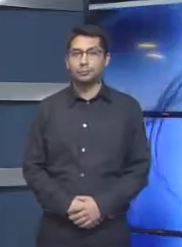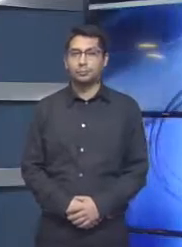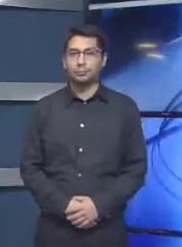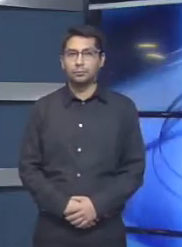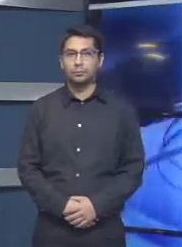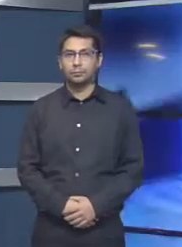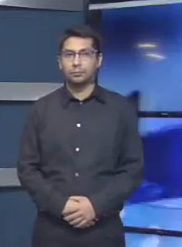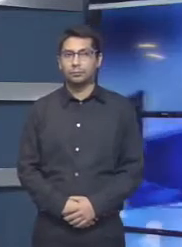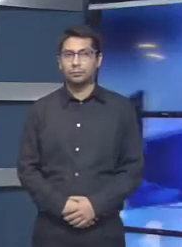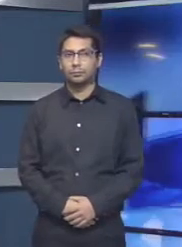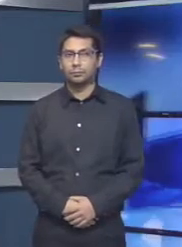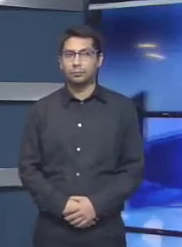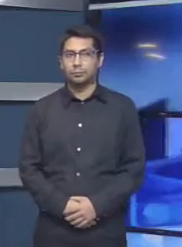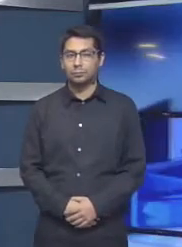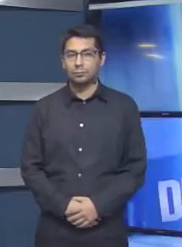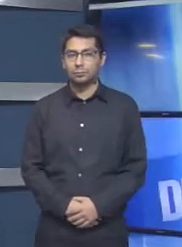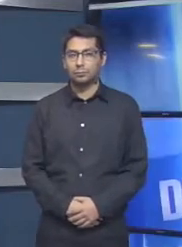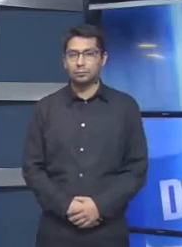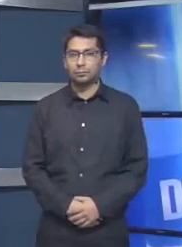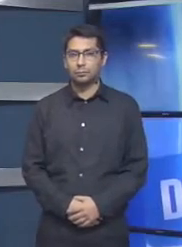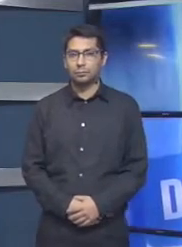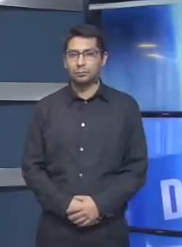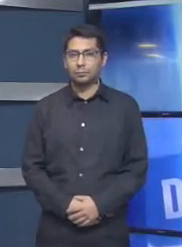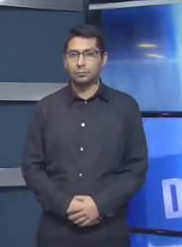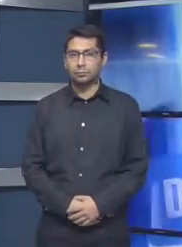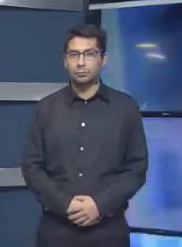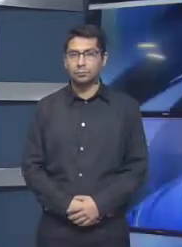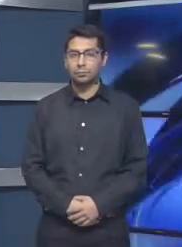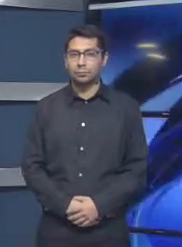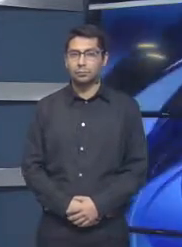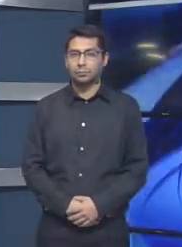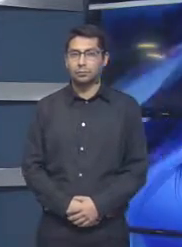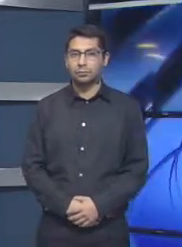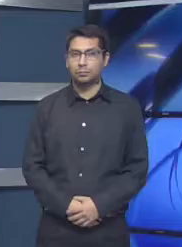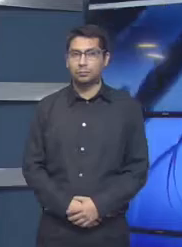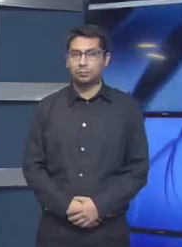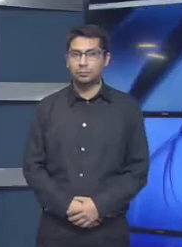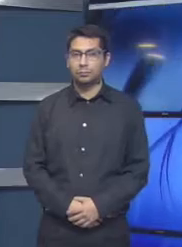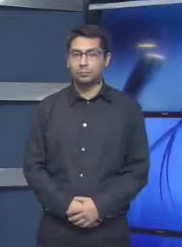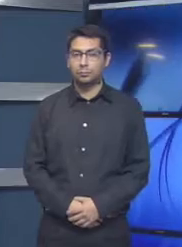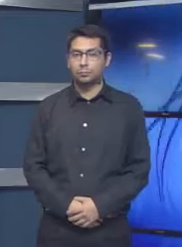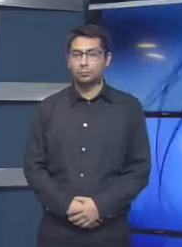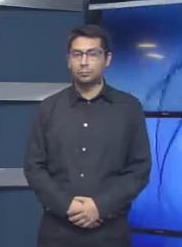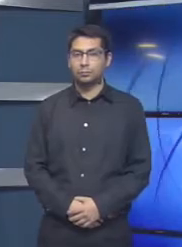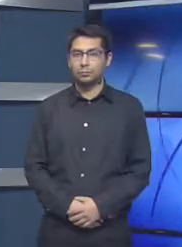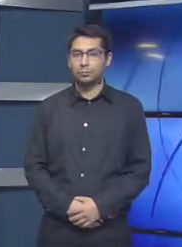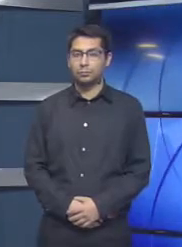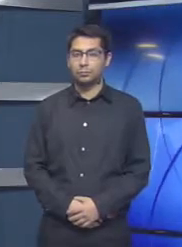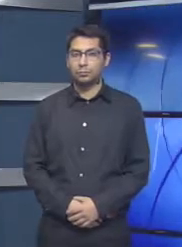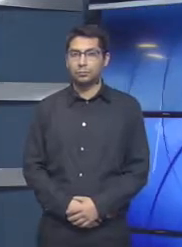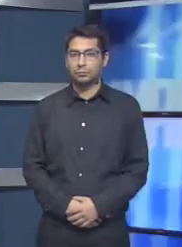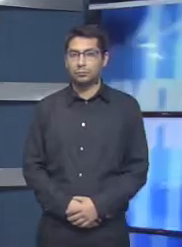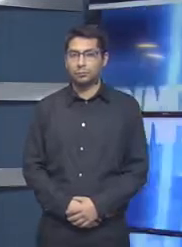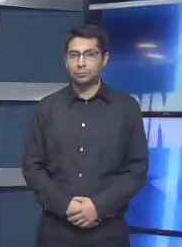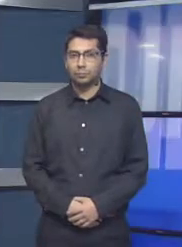fue aceptado por el gobierno de turno y, bueno, comenzamos a trabajar ahí con esas posibilidades de